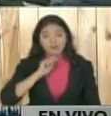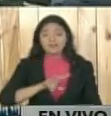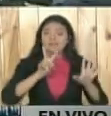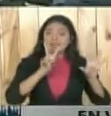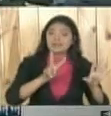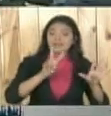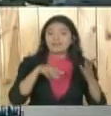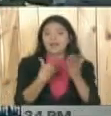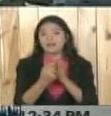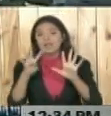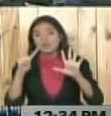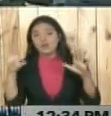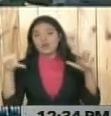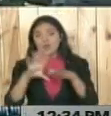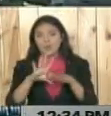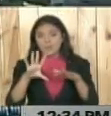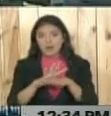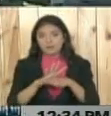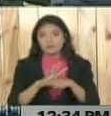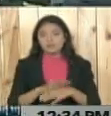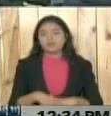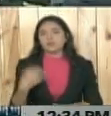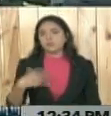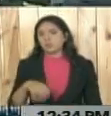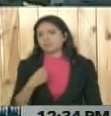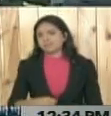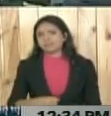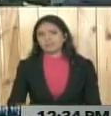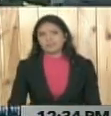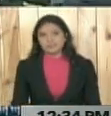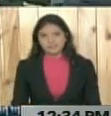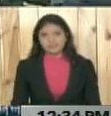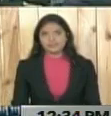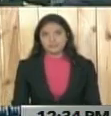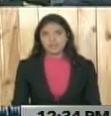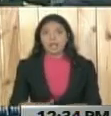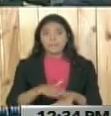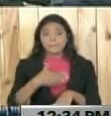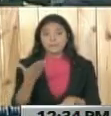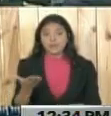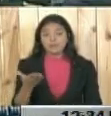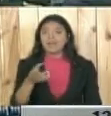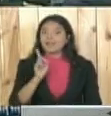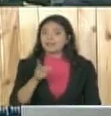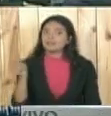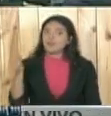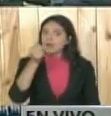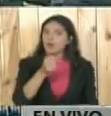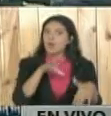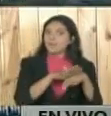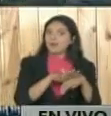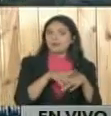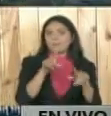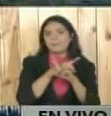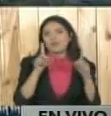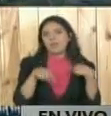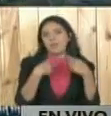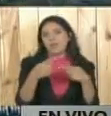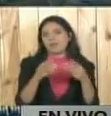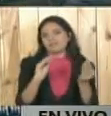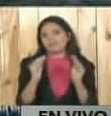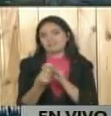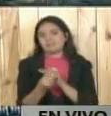los martes. Qué bueno. Mario, Mario al bate. Qué bueno. ¿Ah? Porque a Mario le tocaba los martes, pero ya no era los martes.